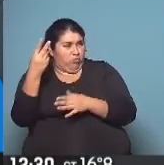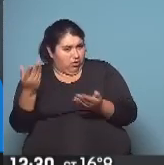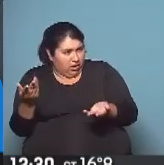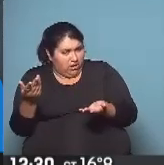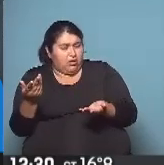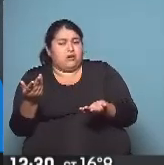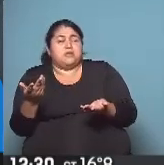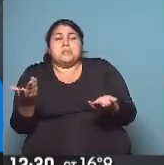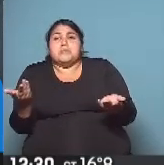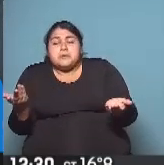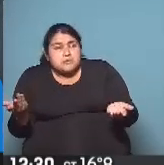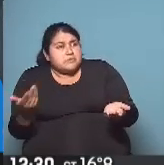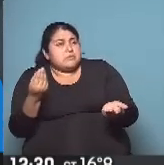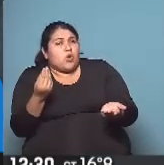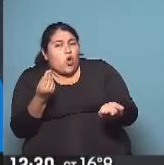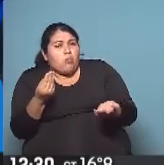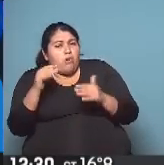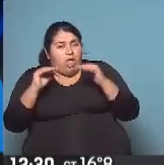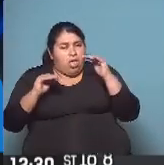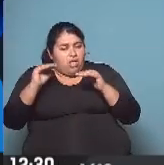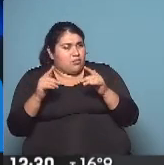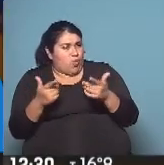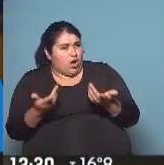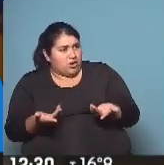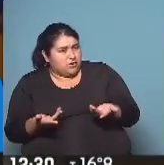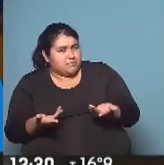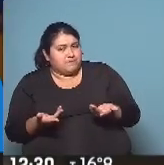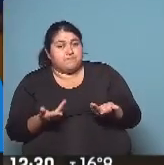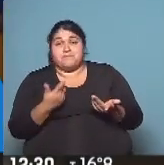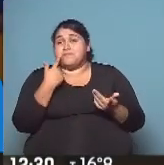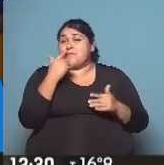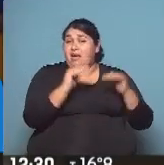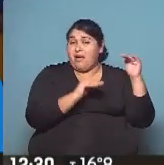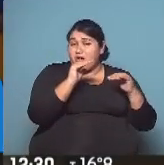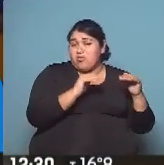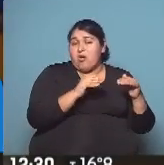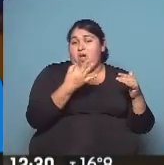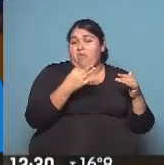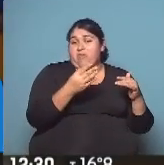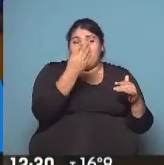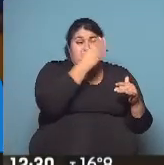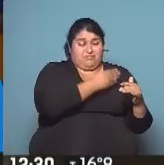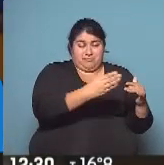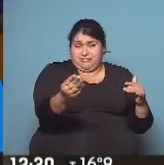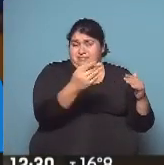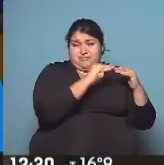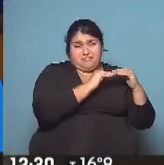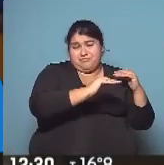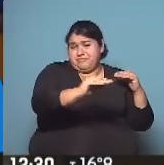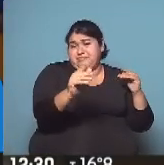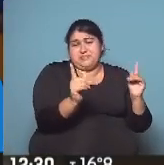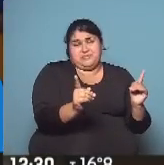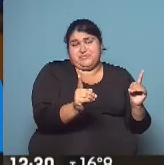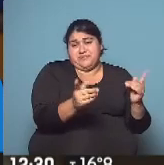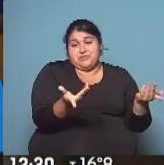es como ¿dónde se encuentra el equilibrio en esta situación? Bueno, el equilibrio lo hemos encontrado en una economía que se ha estancado a lo largo del tiempo. Claro. Cuando uno compara lo que ha